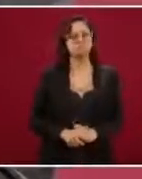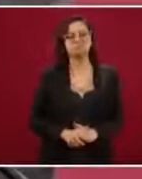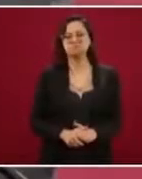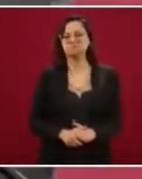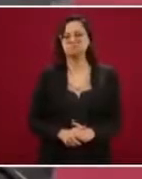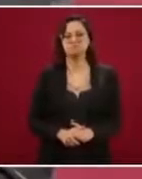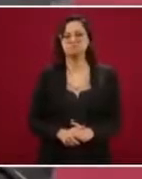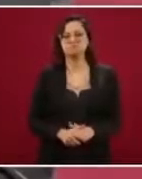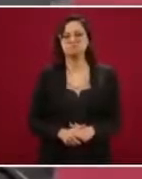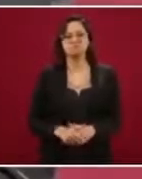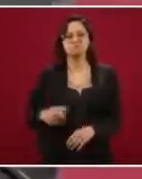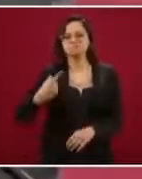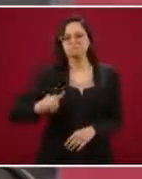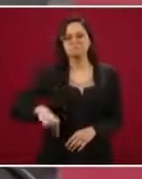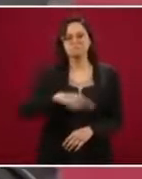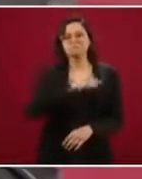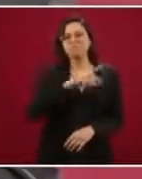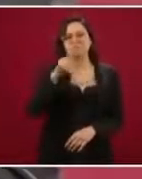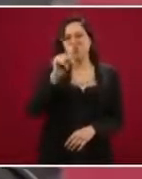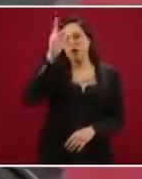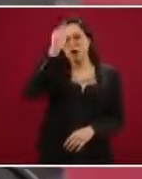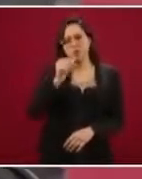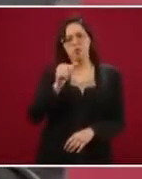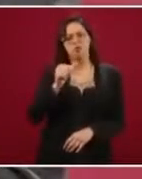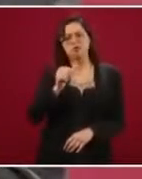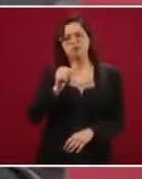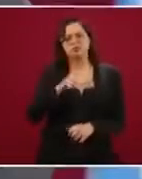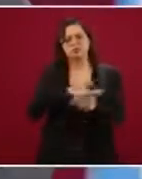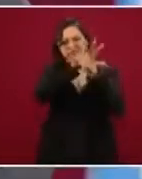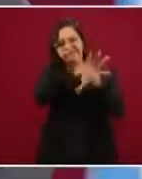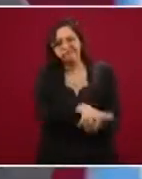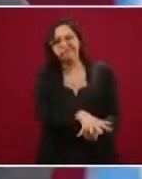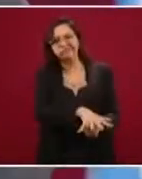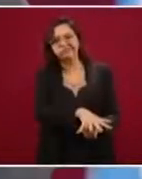no somos partidarios de la represión.